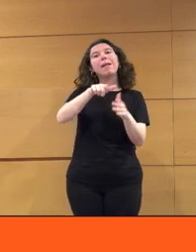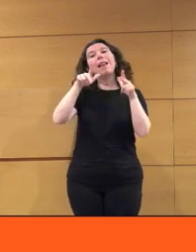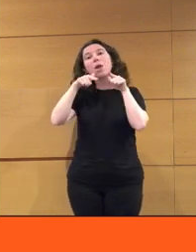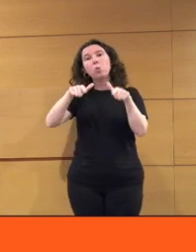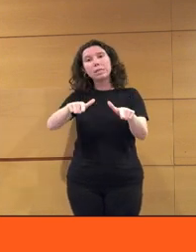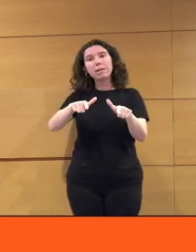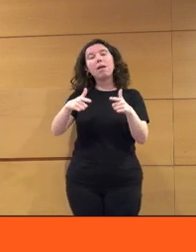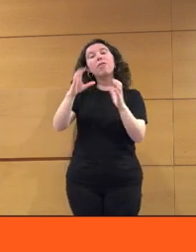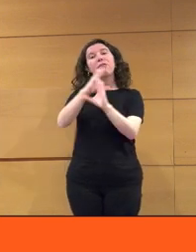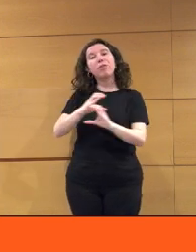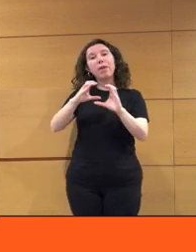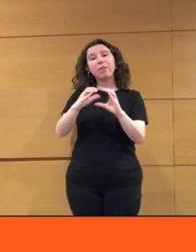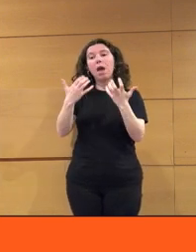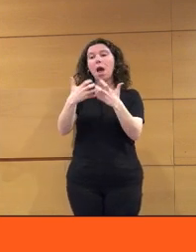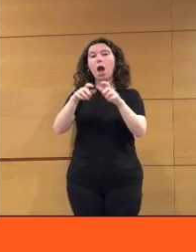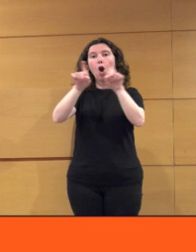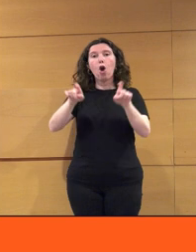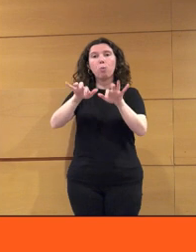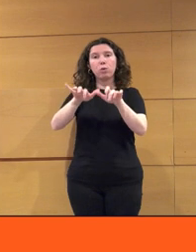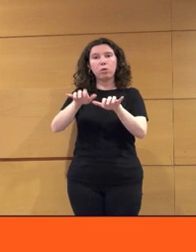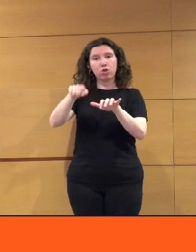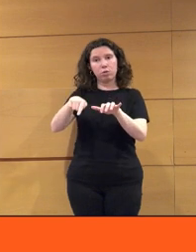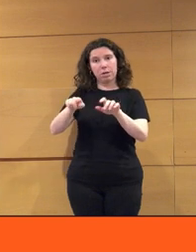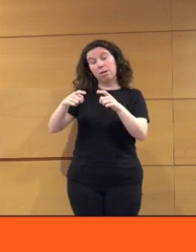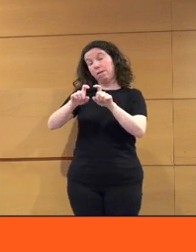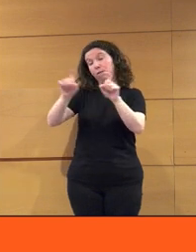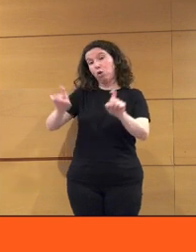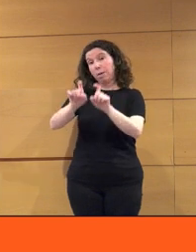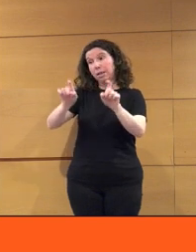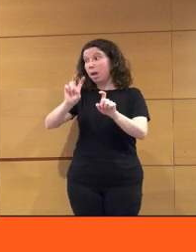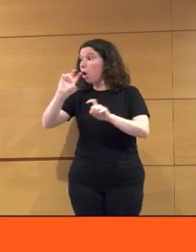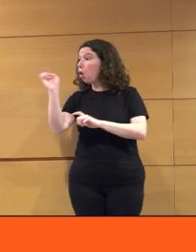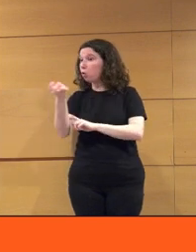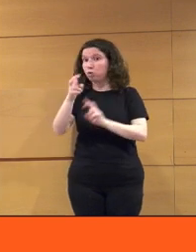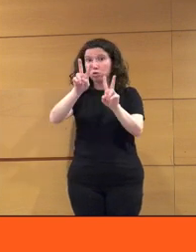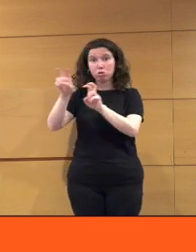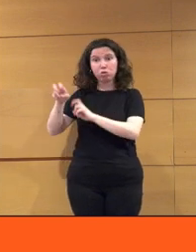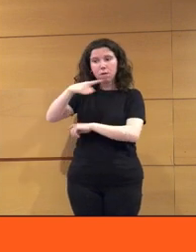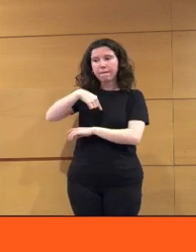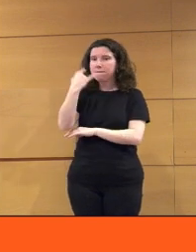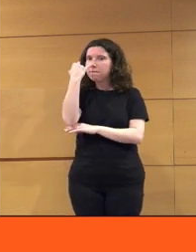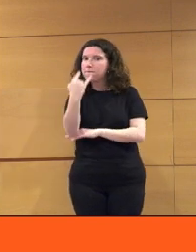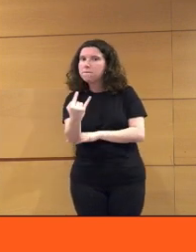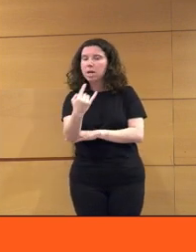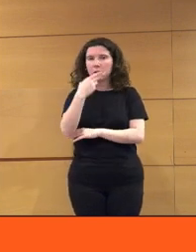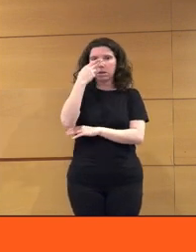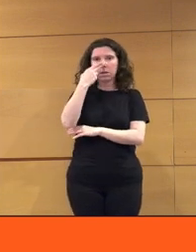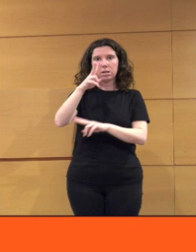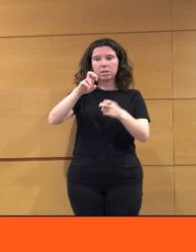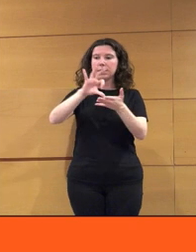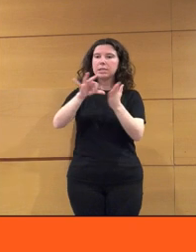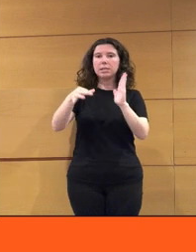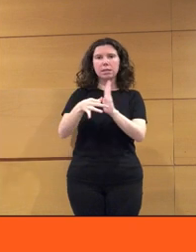o informática, pero también otros temas, en los cuales nos interesamos por desarrollar sistemas que sean capaces